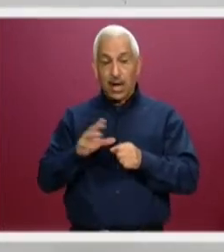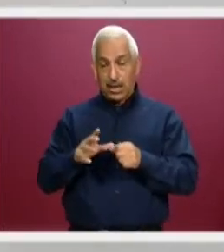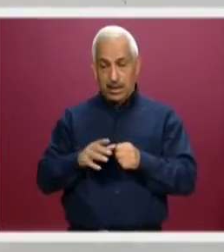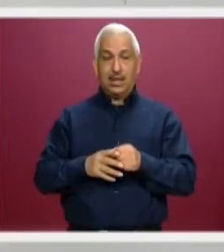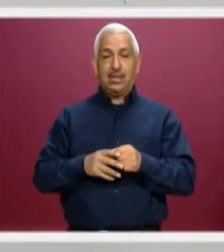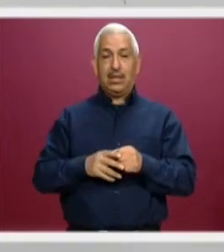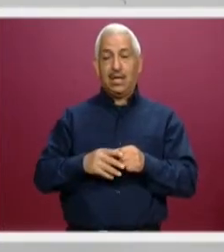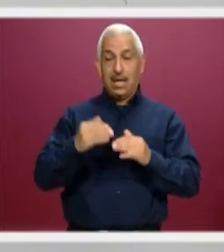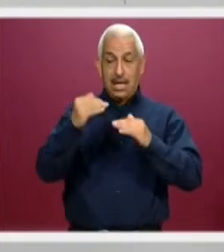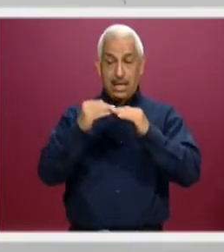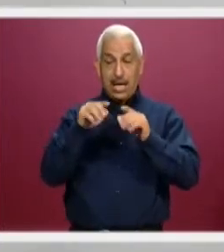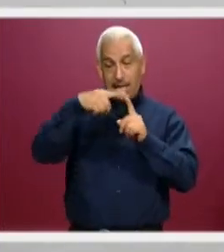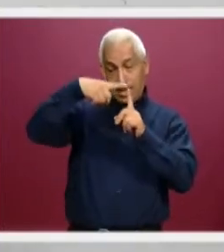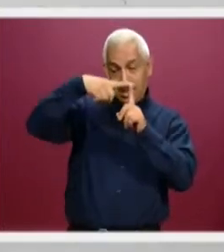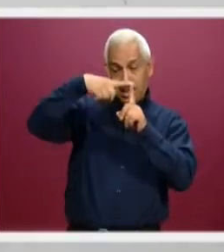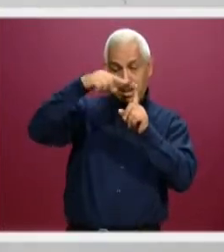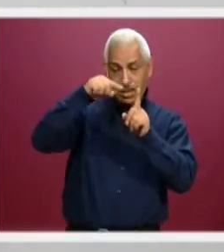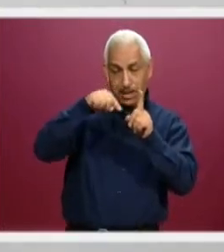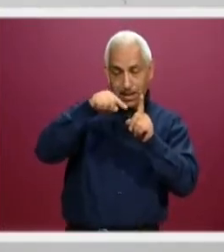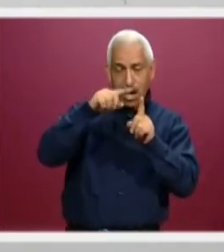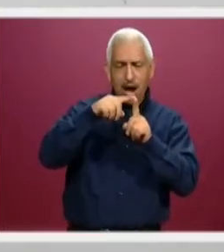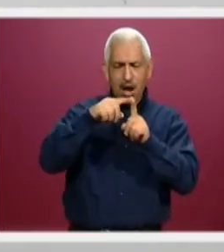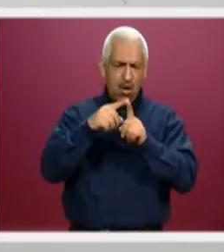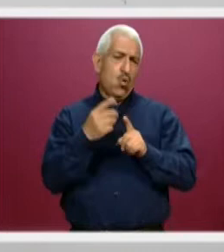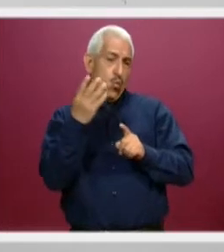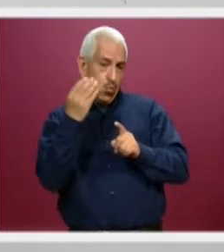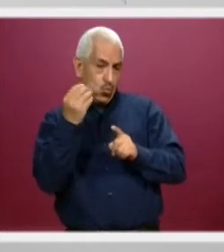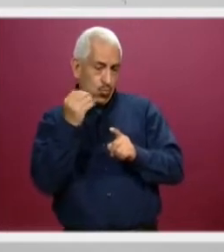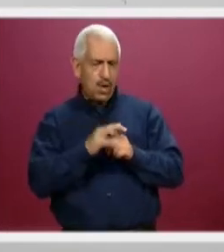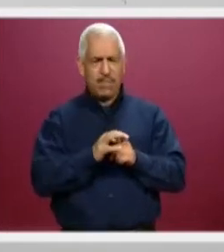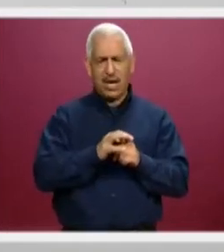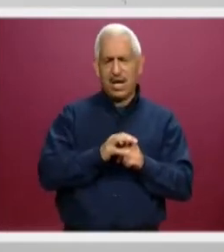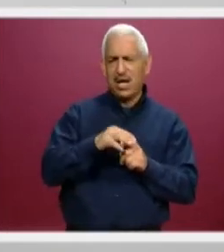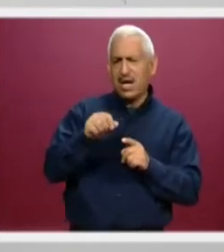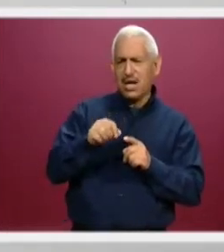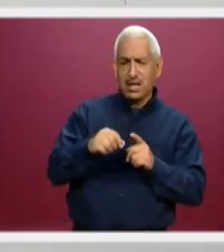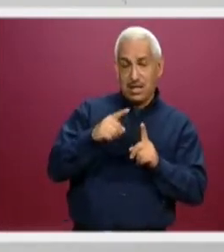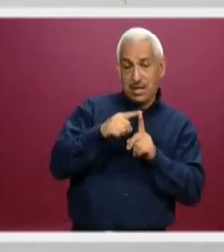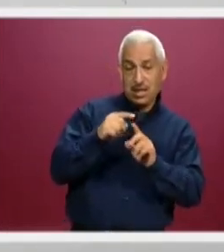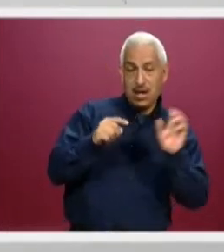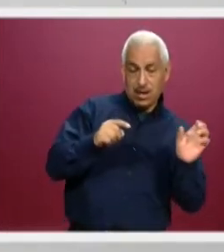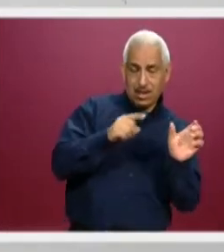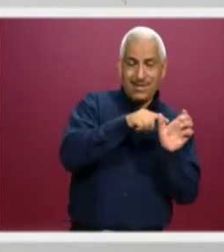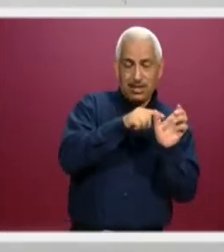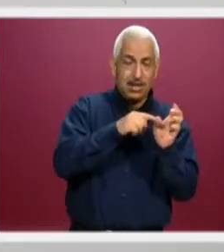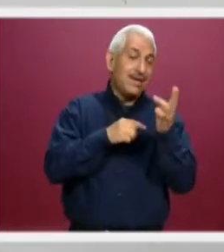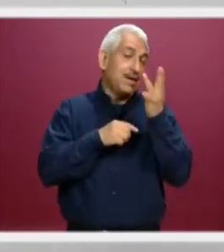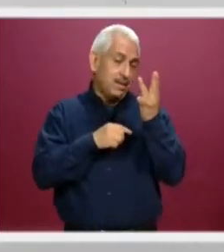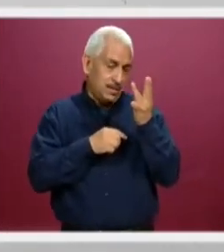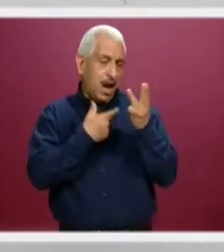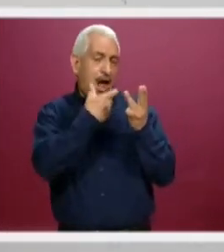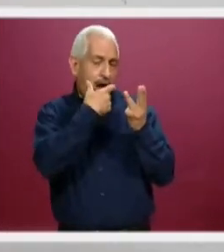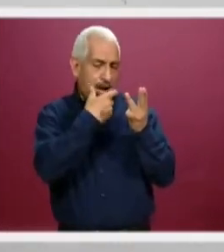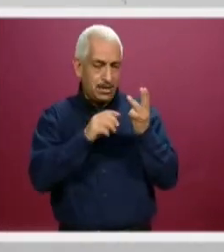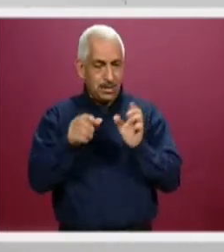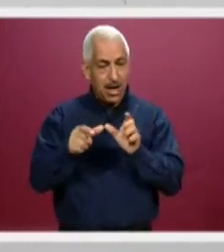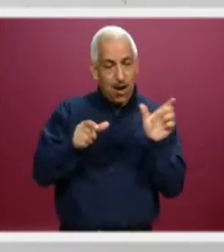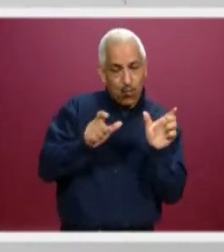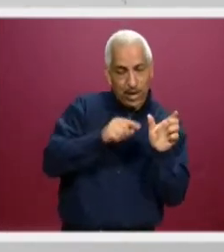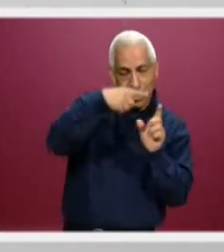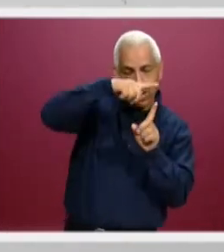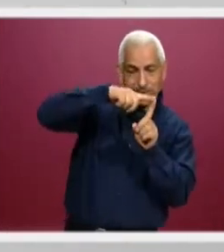9 gas las 9 chispas nuestro divisor fueron tres galletas dando como